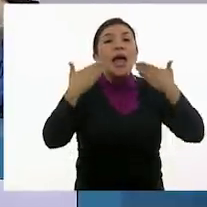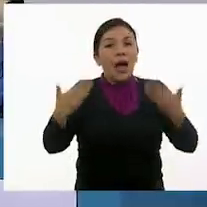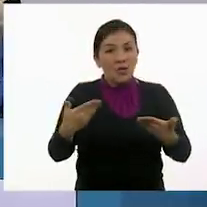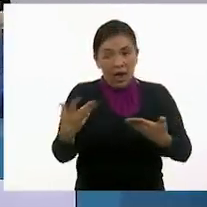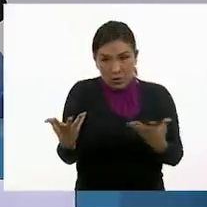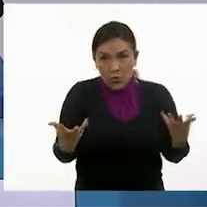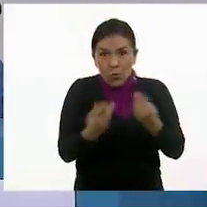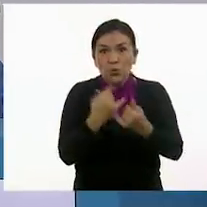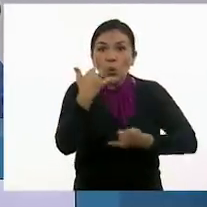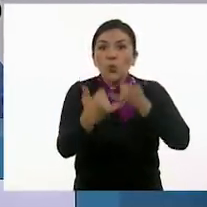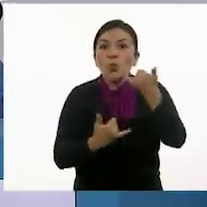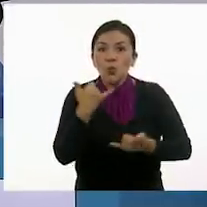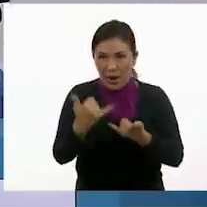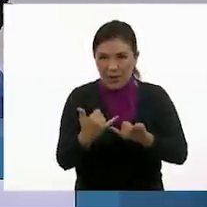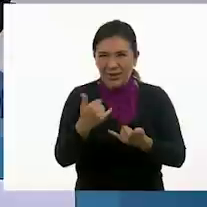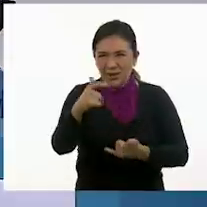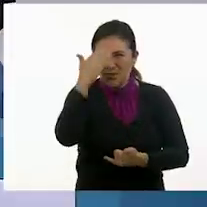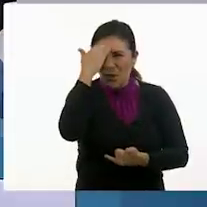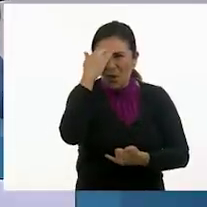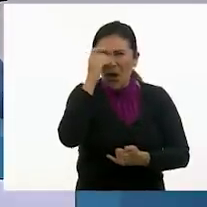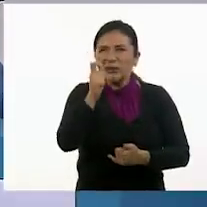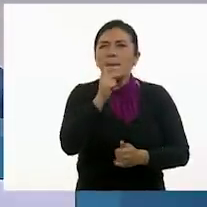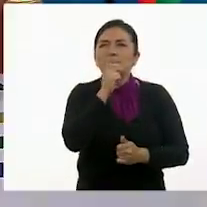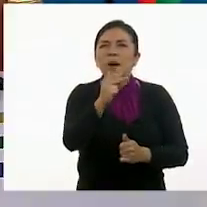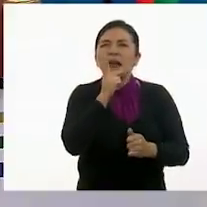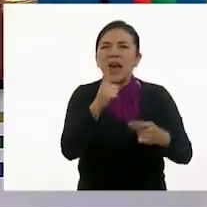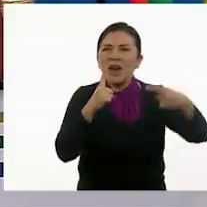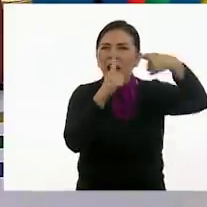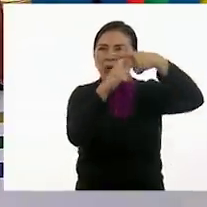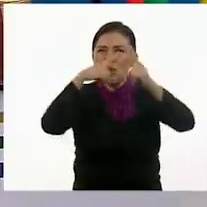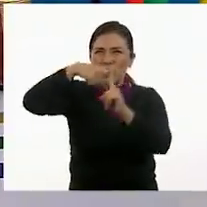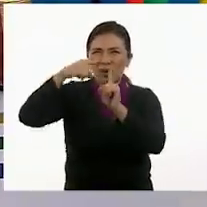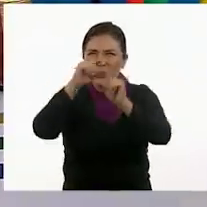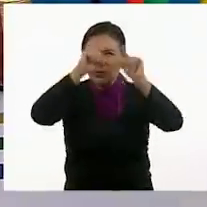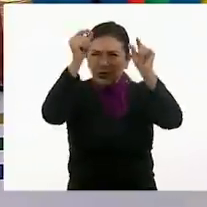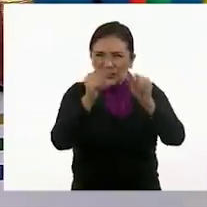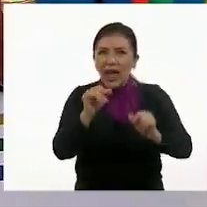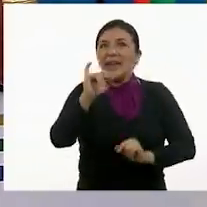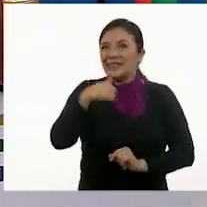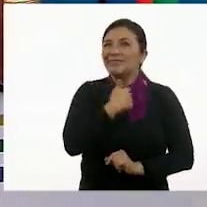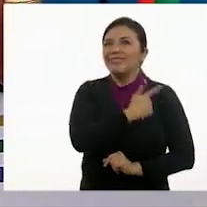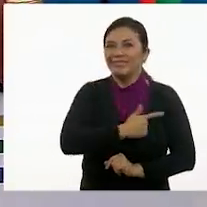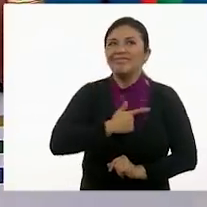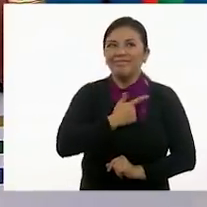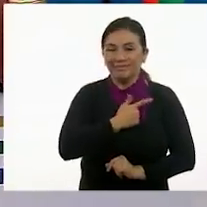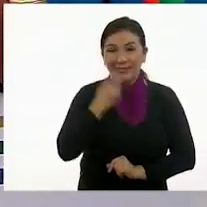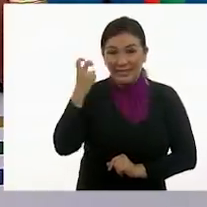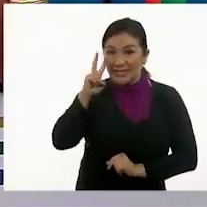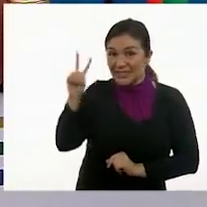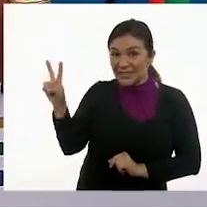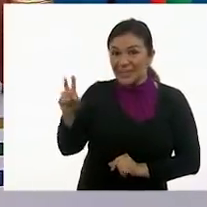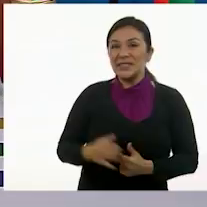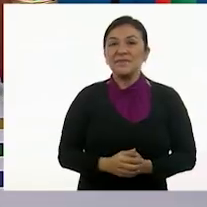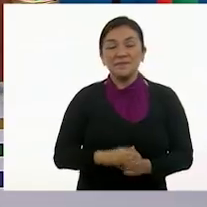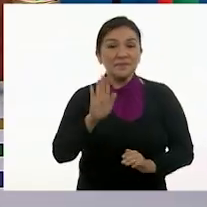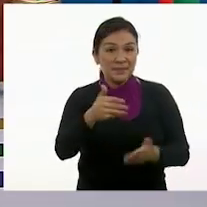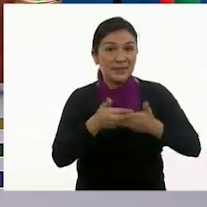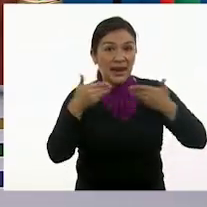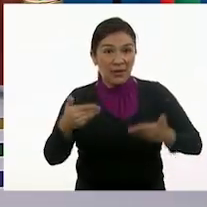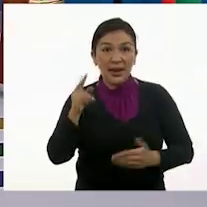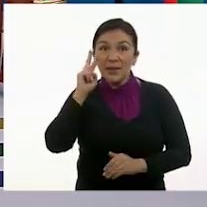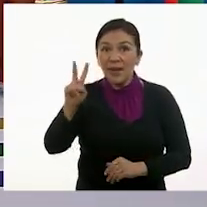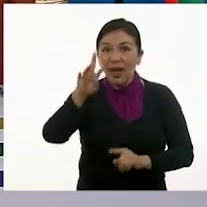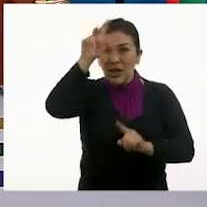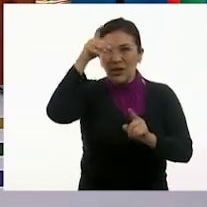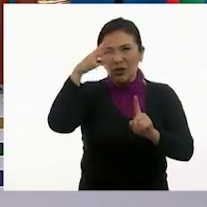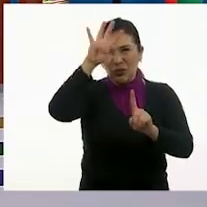a jugar un juego. ¿Conocen los crucigramas? Sí, me encantan. Nos encantan. Son muy divertidos. Ok, pues entonces ahí María ya tiene